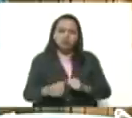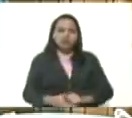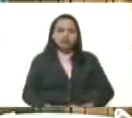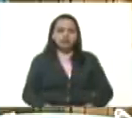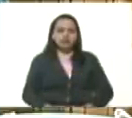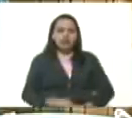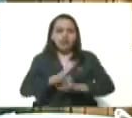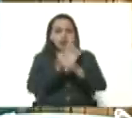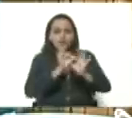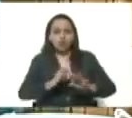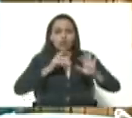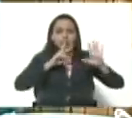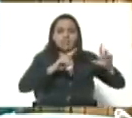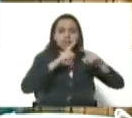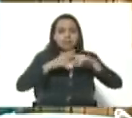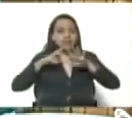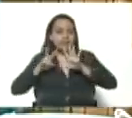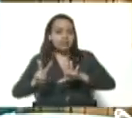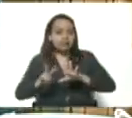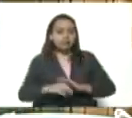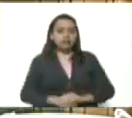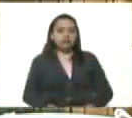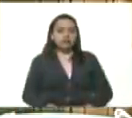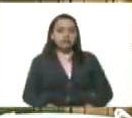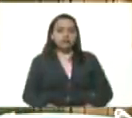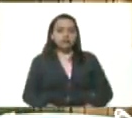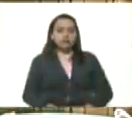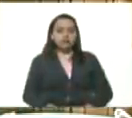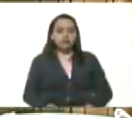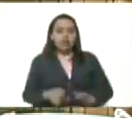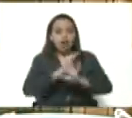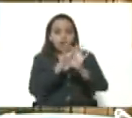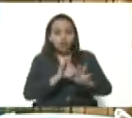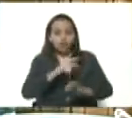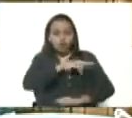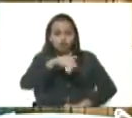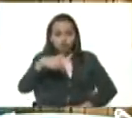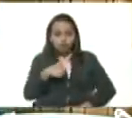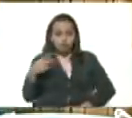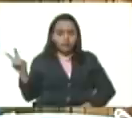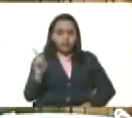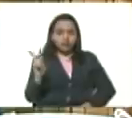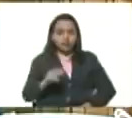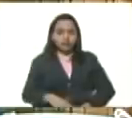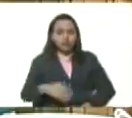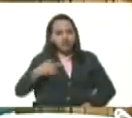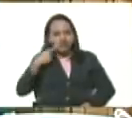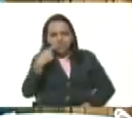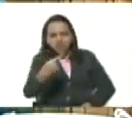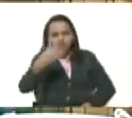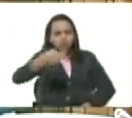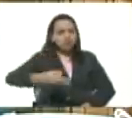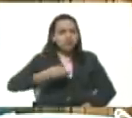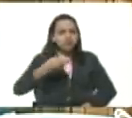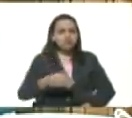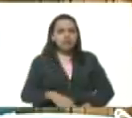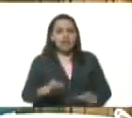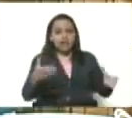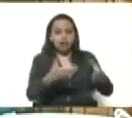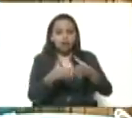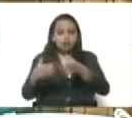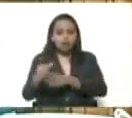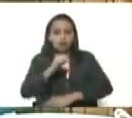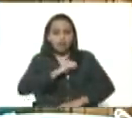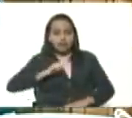Es el método del 7+7. Es el método nuestro. Y yo lo digo siempre, en las reuniones en